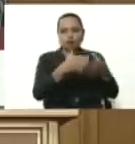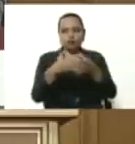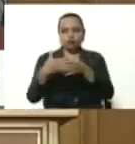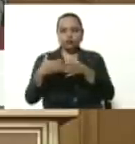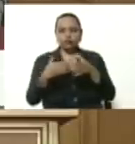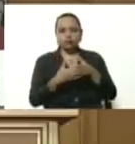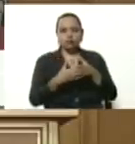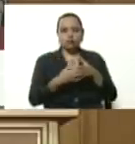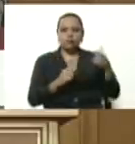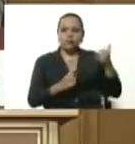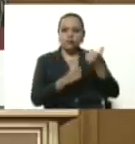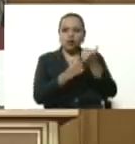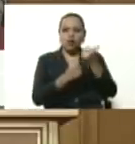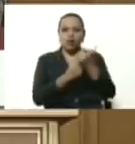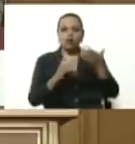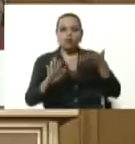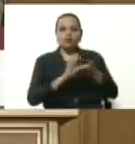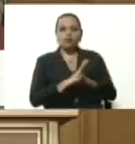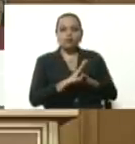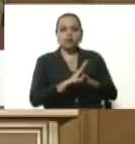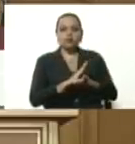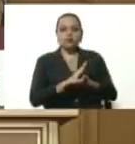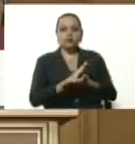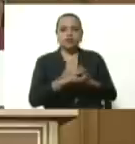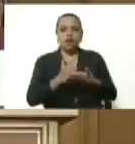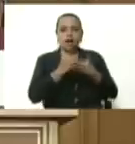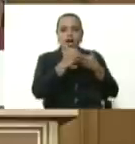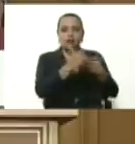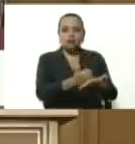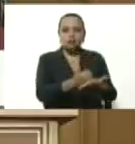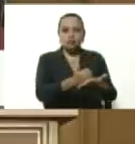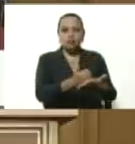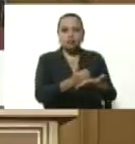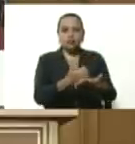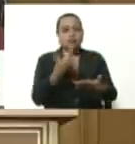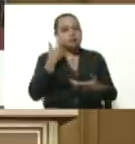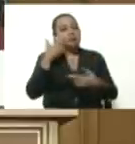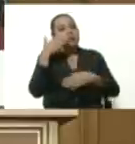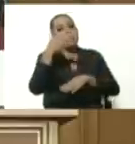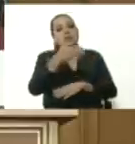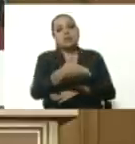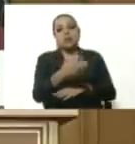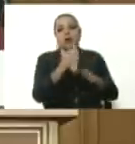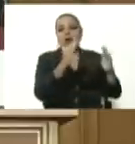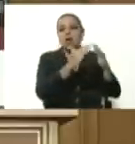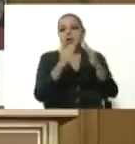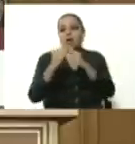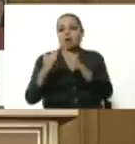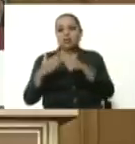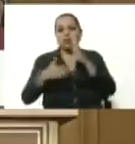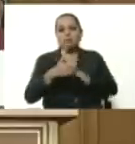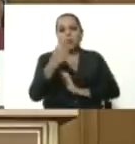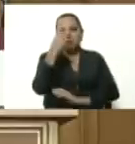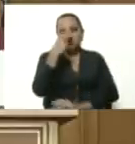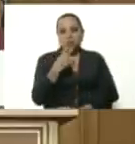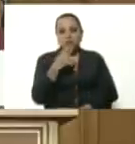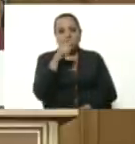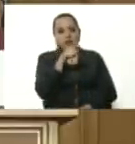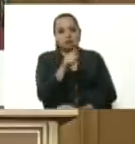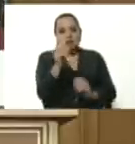de cooperación sobre la asignación de subsidios directos dirigidos supuestamente a los hogares vulnerables. En ese